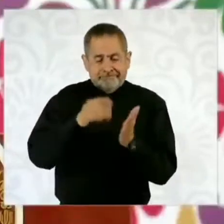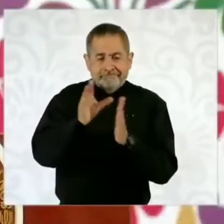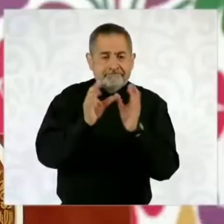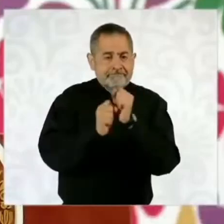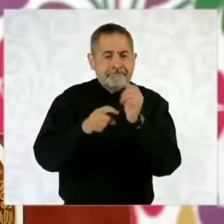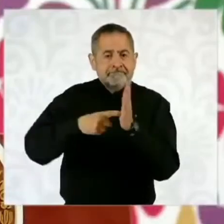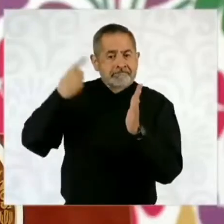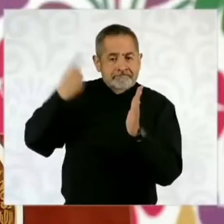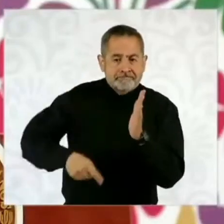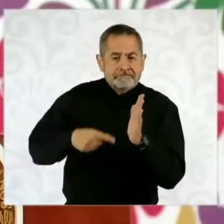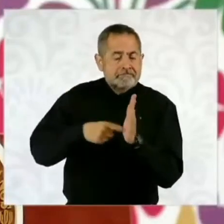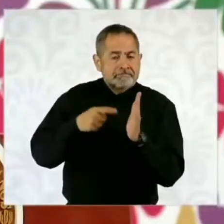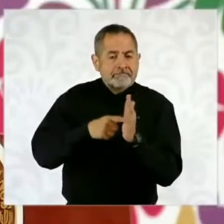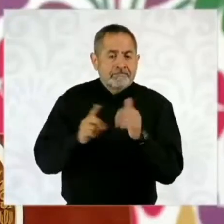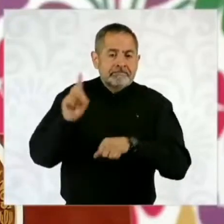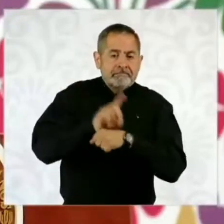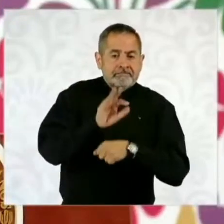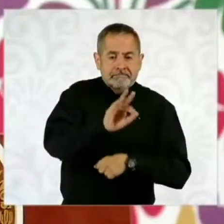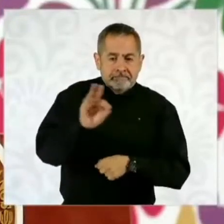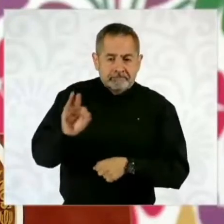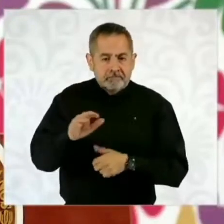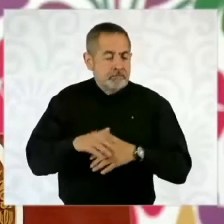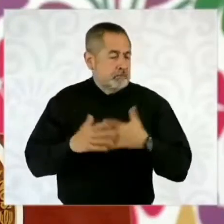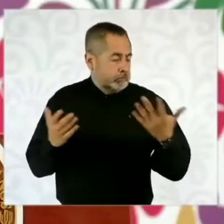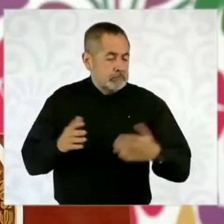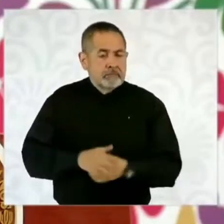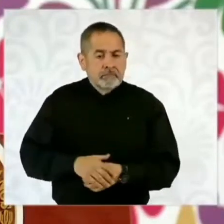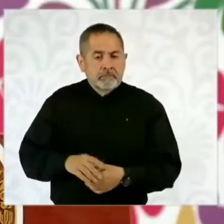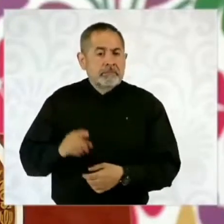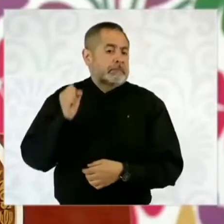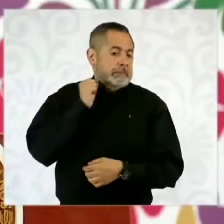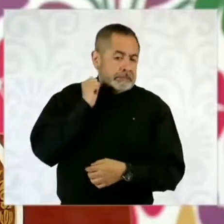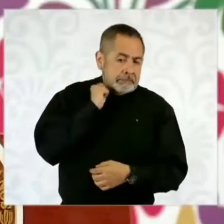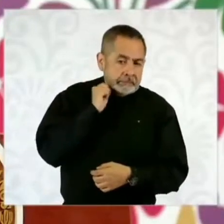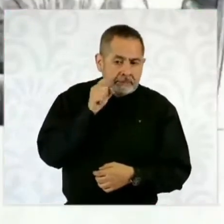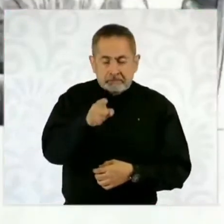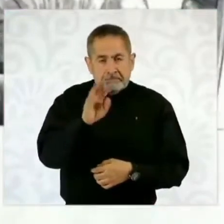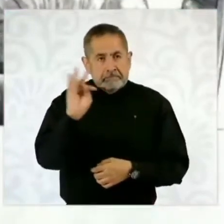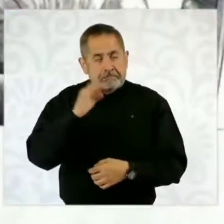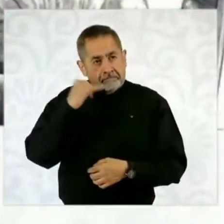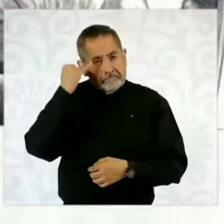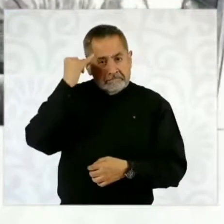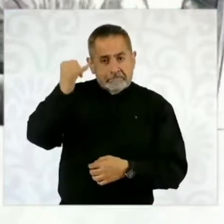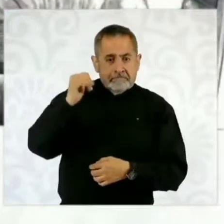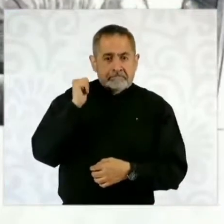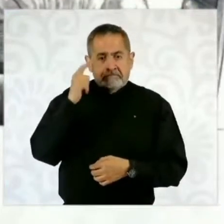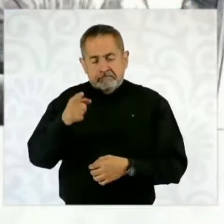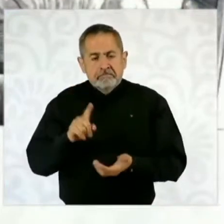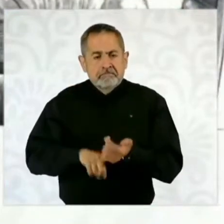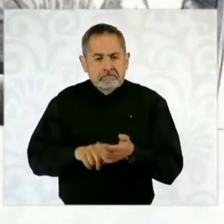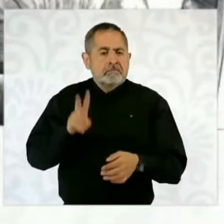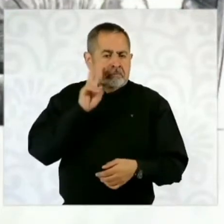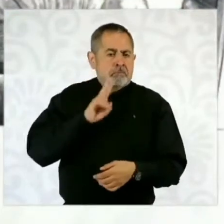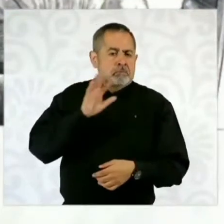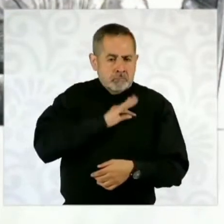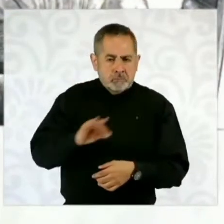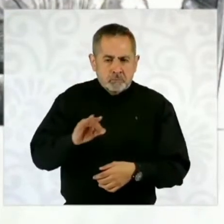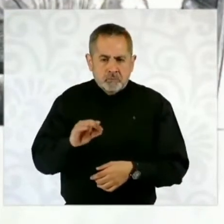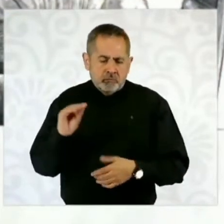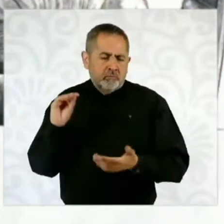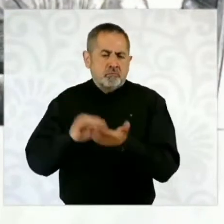tiempos. Claro, el Senado, frente a temas que no hubieran sido considerados, tiene la atribución para